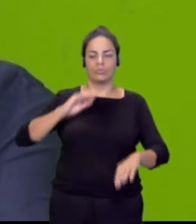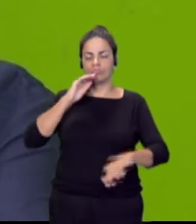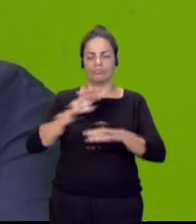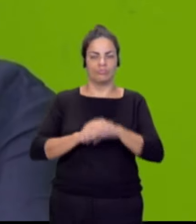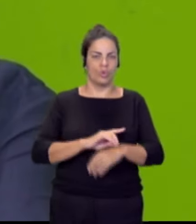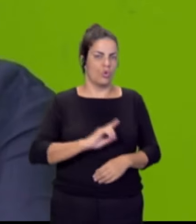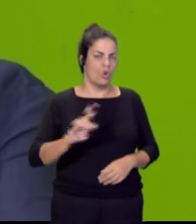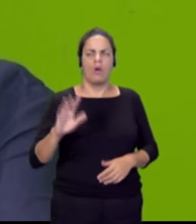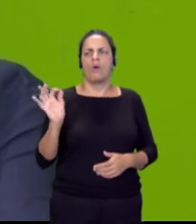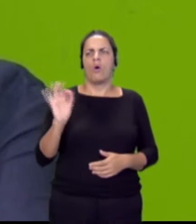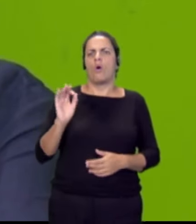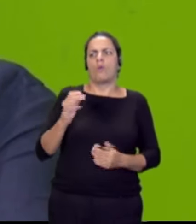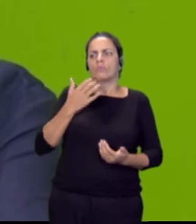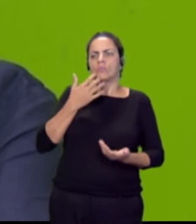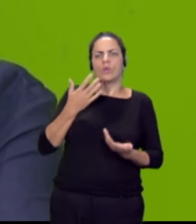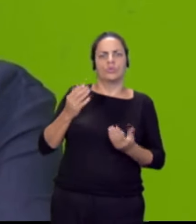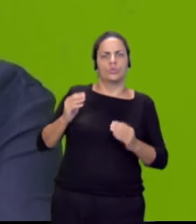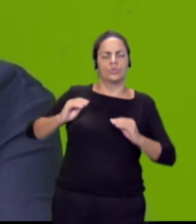seguridad